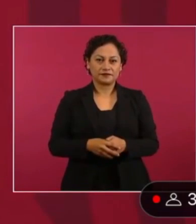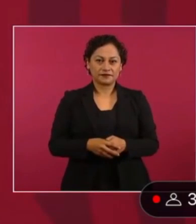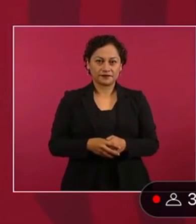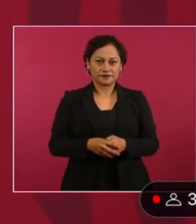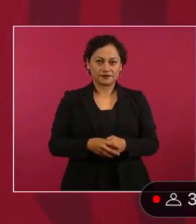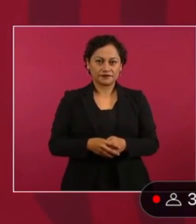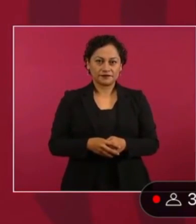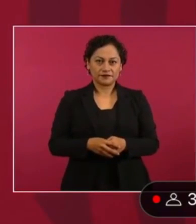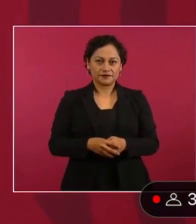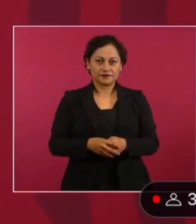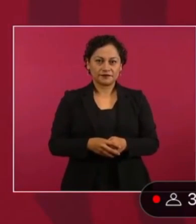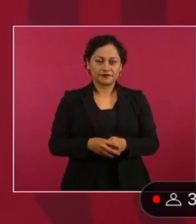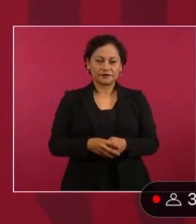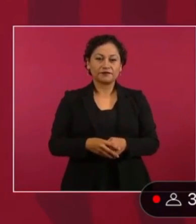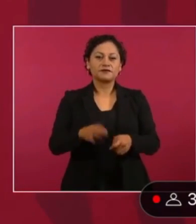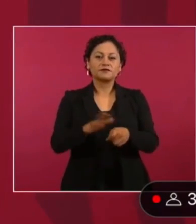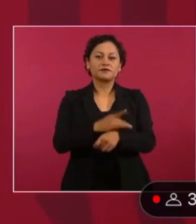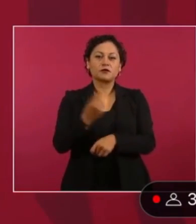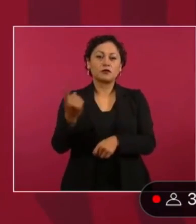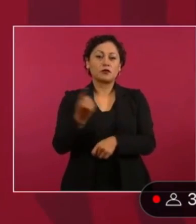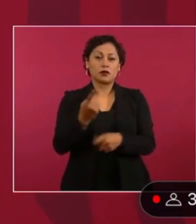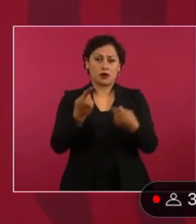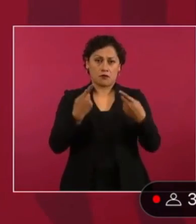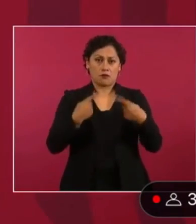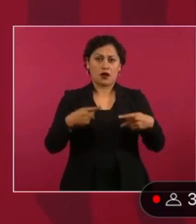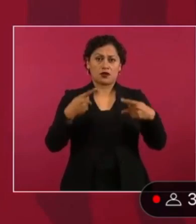no sólo de pan vive el hombre